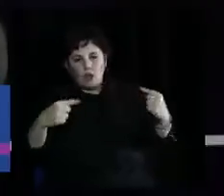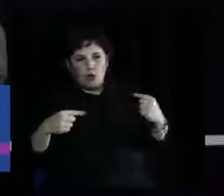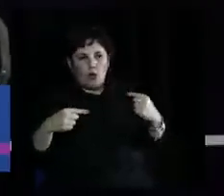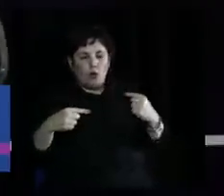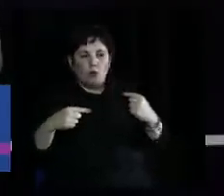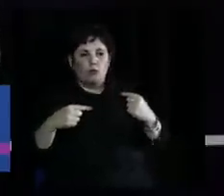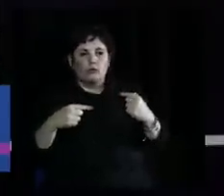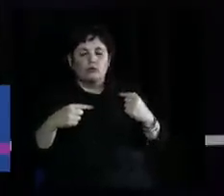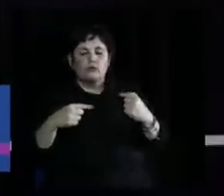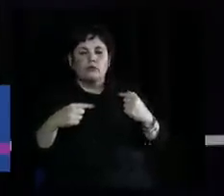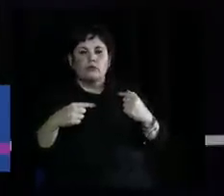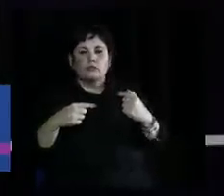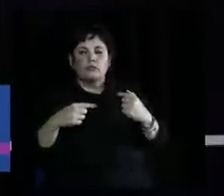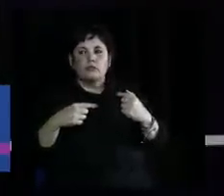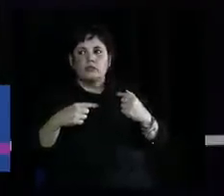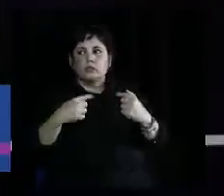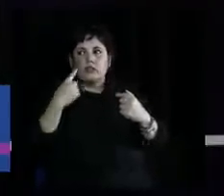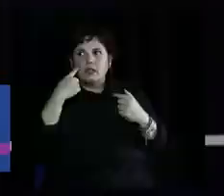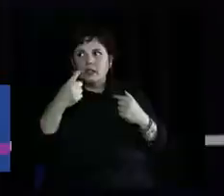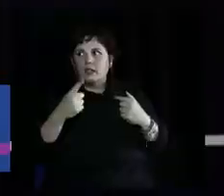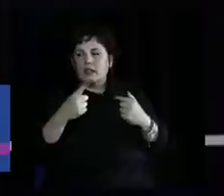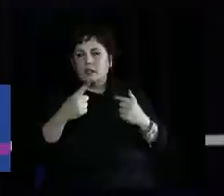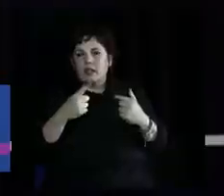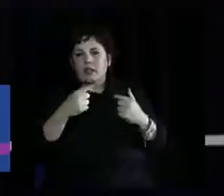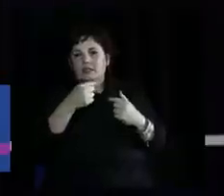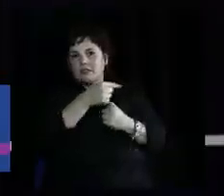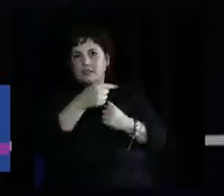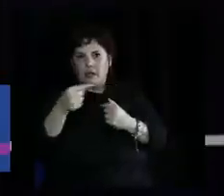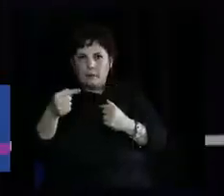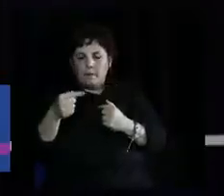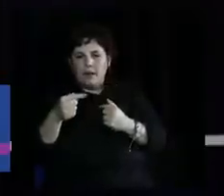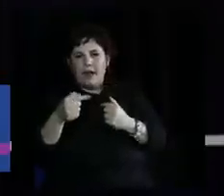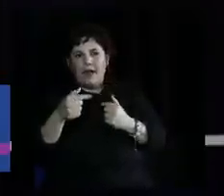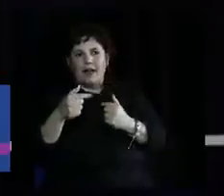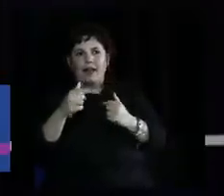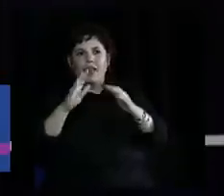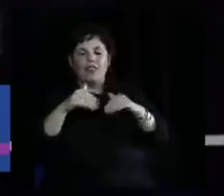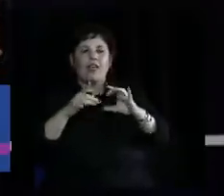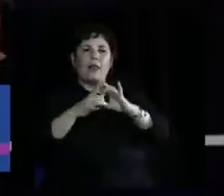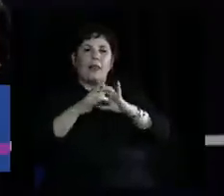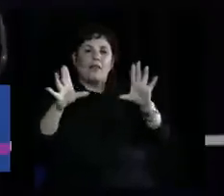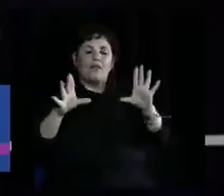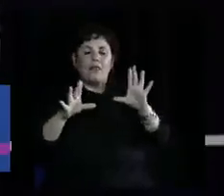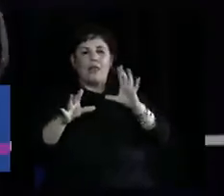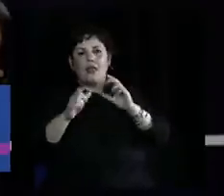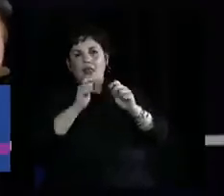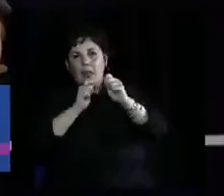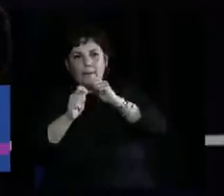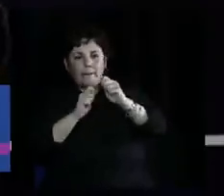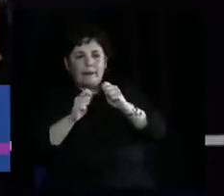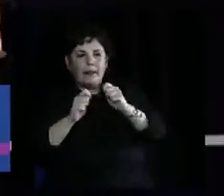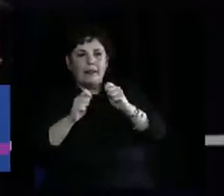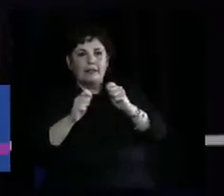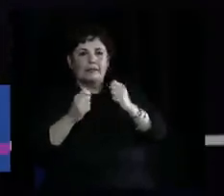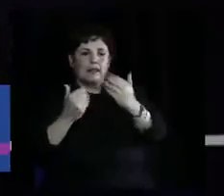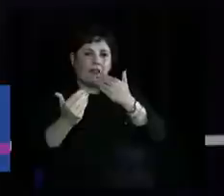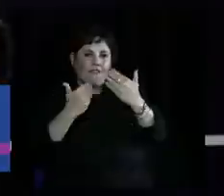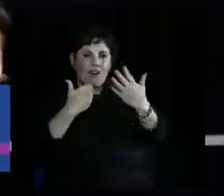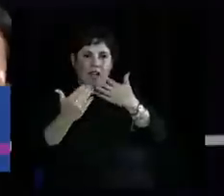podemos pasar a la siguiente noticia y verlo en, en esta semana, digamos, de la libertad de prensa o en este tema que estamos